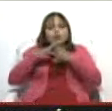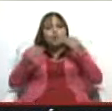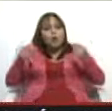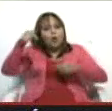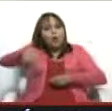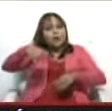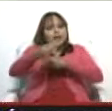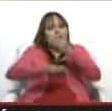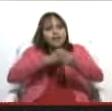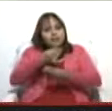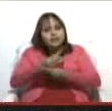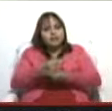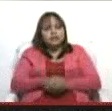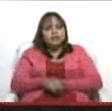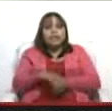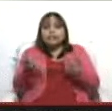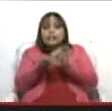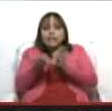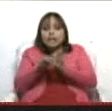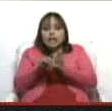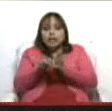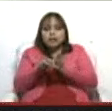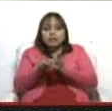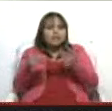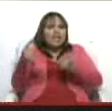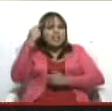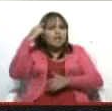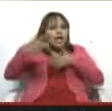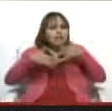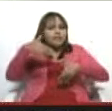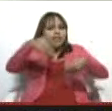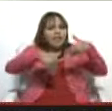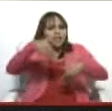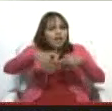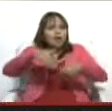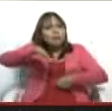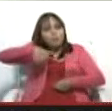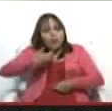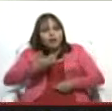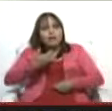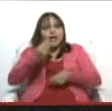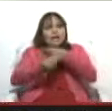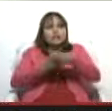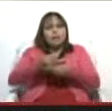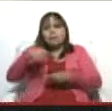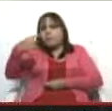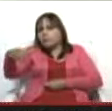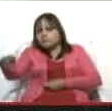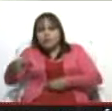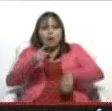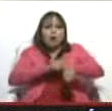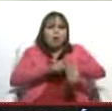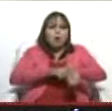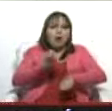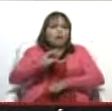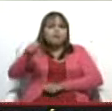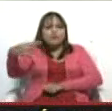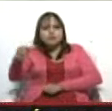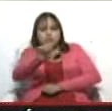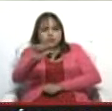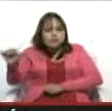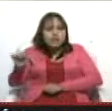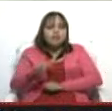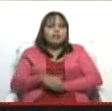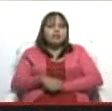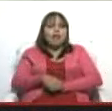hoy de cara a ese calendario que podría gestarse en las próximas horas o en las próximas semanas